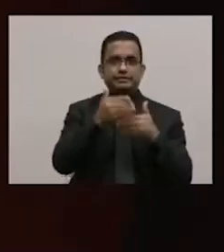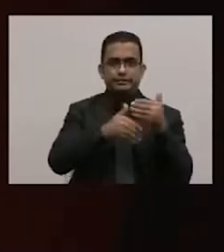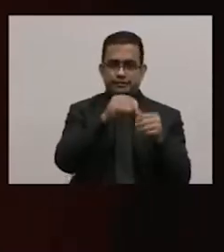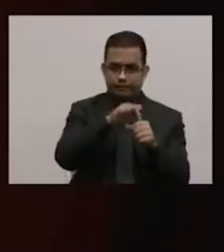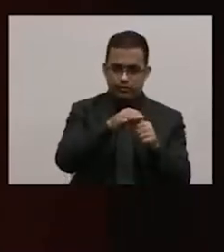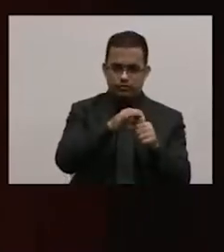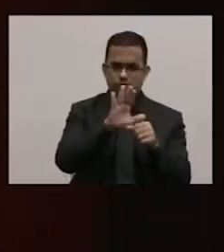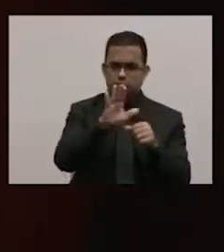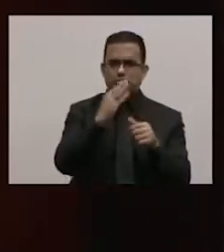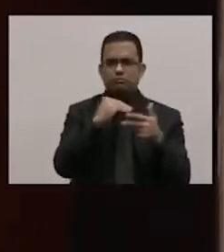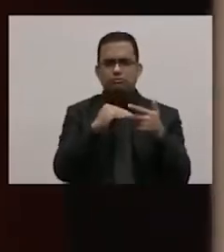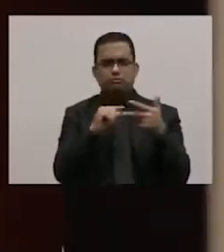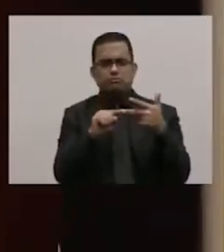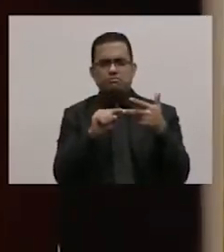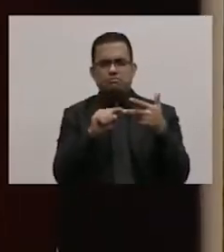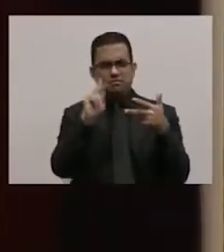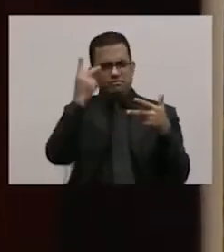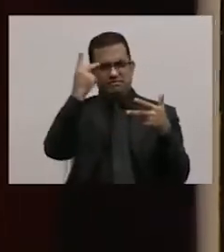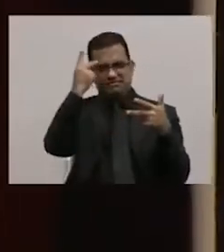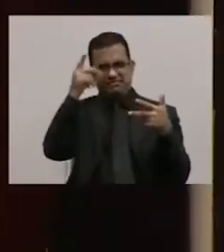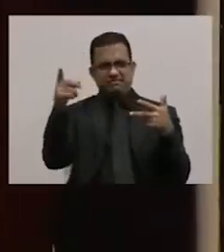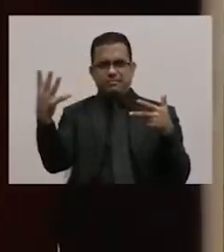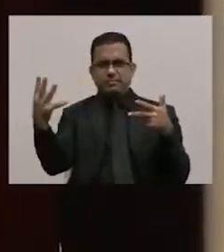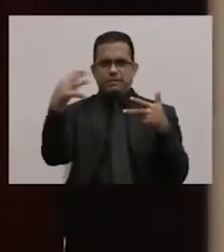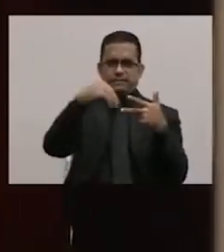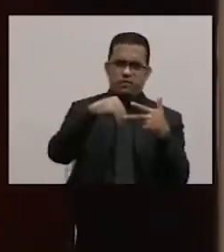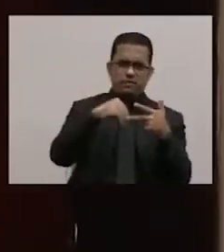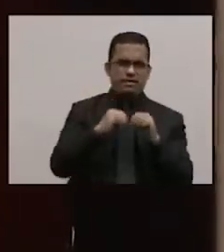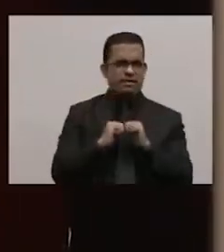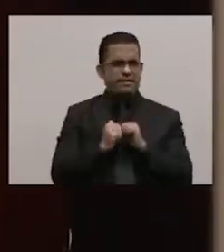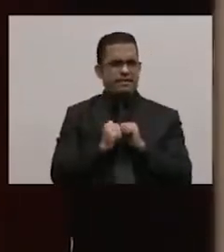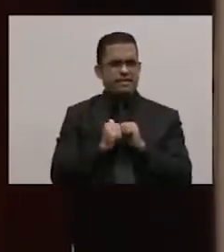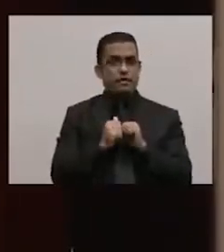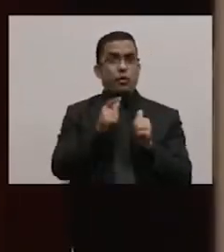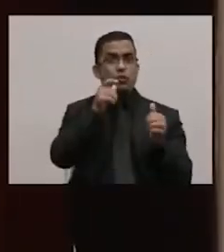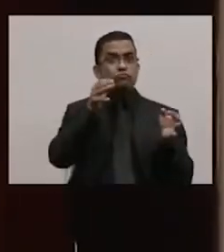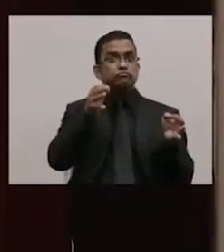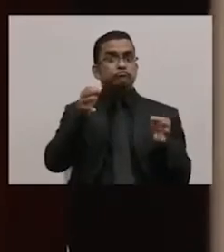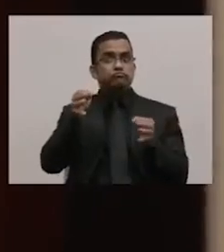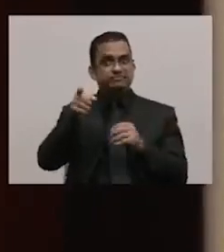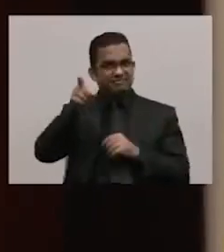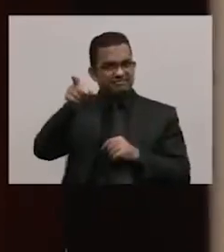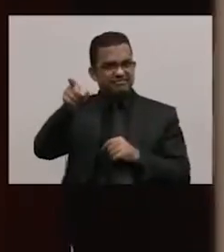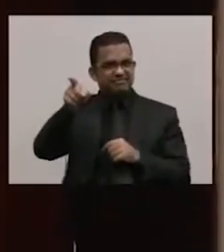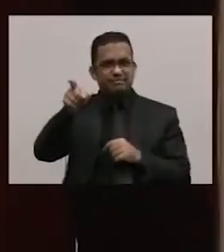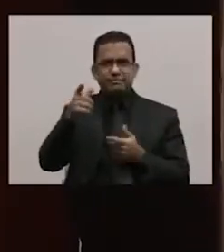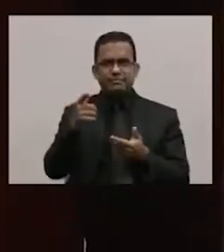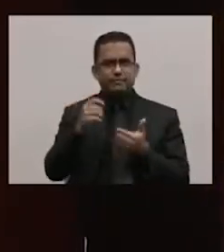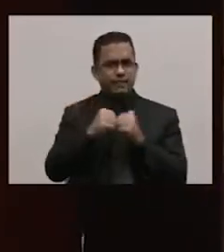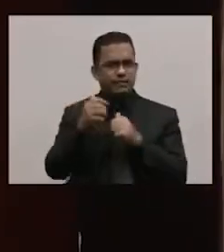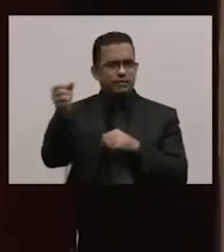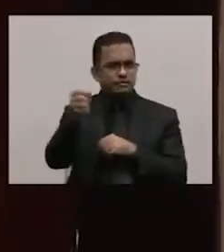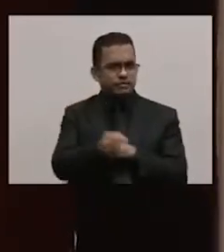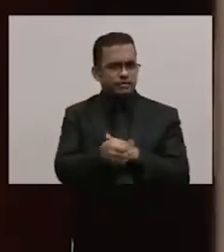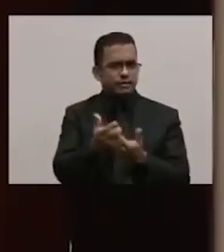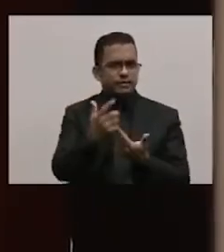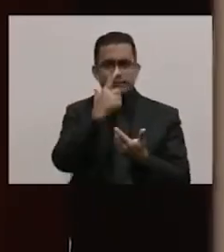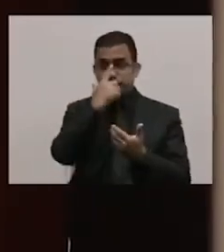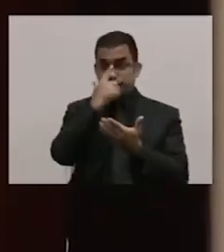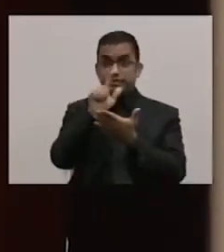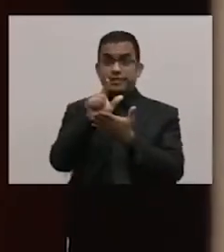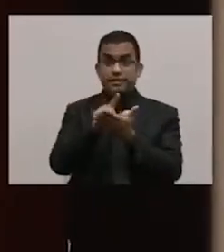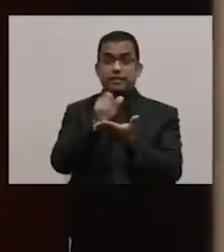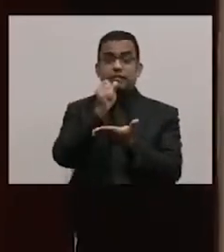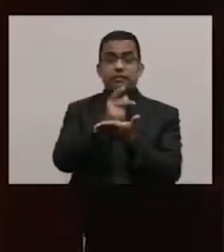involucrar a los políticos, que al fin y al cabo son los tomadores de decisiones, son los que aprueban o no las leyes,